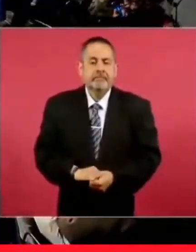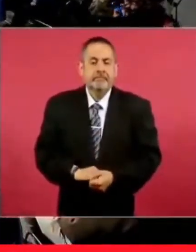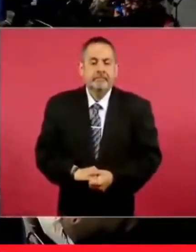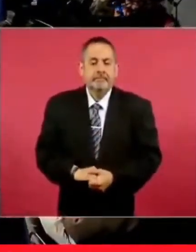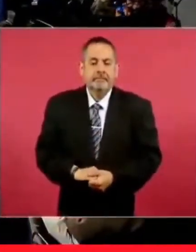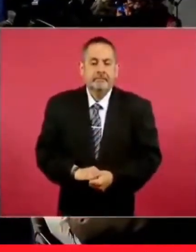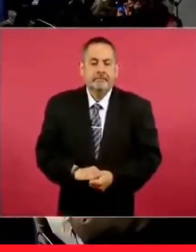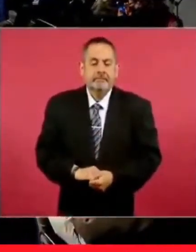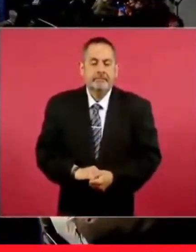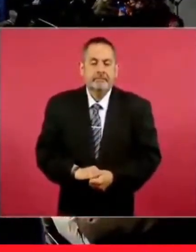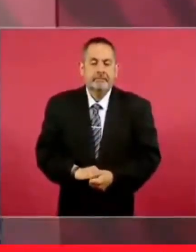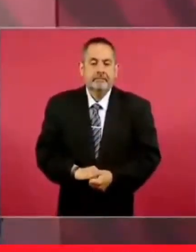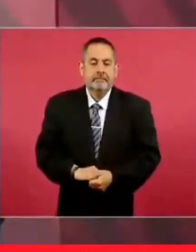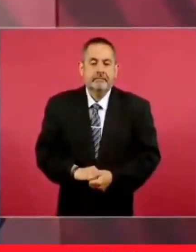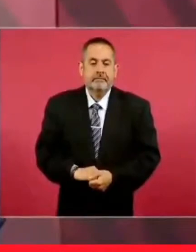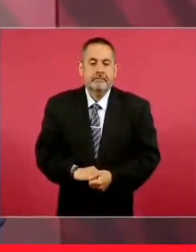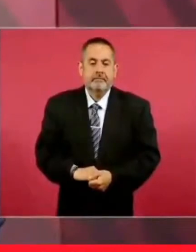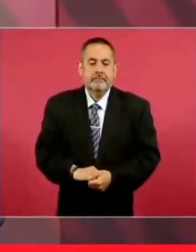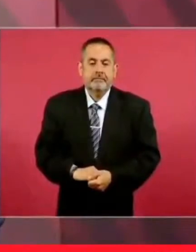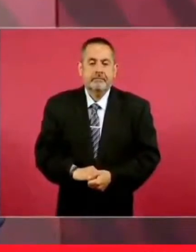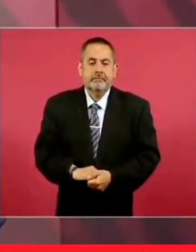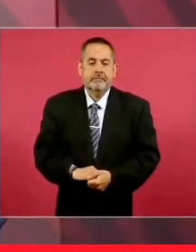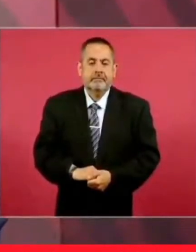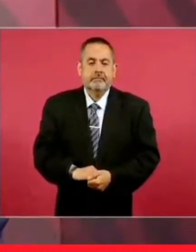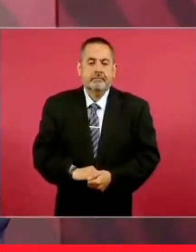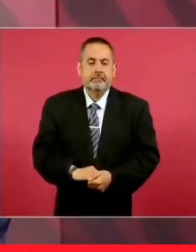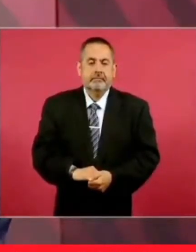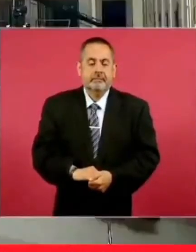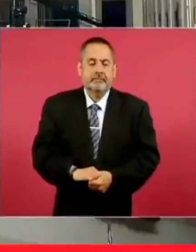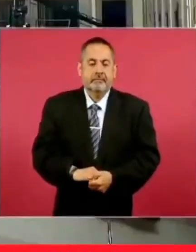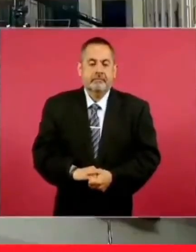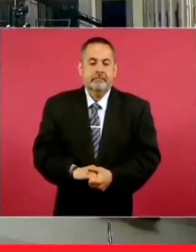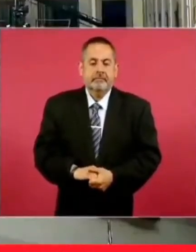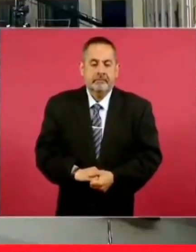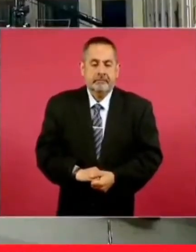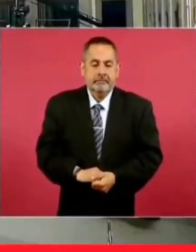No, presidente, falta yo.